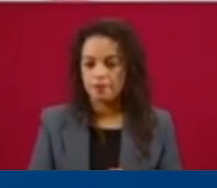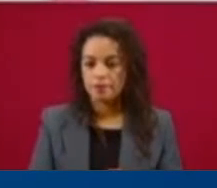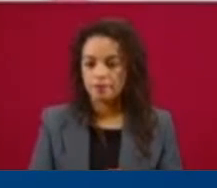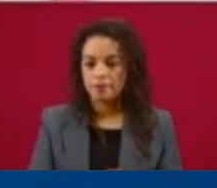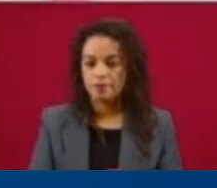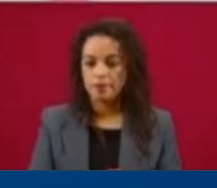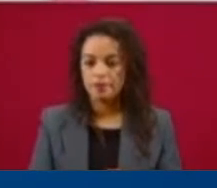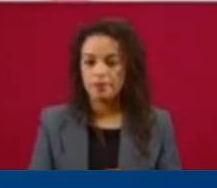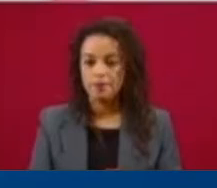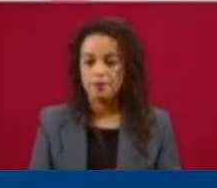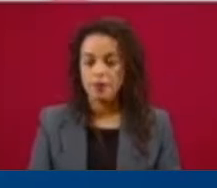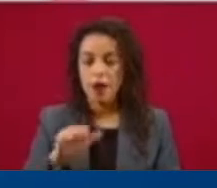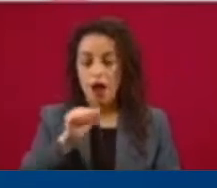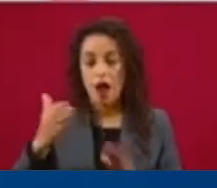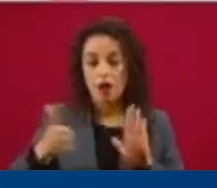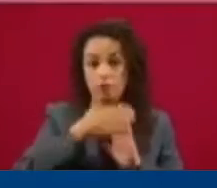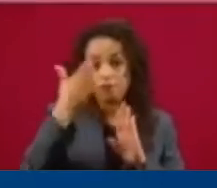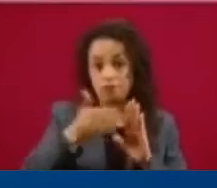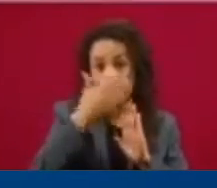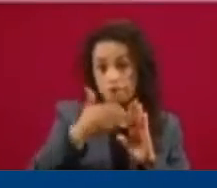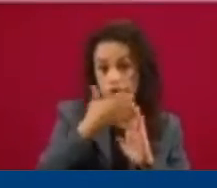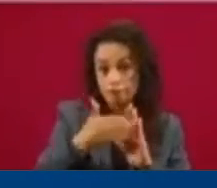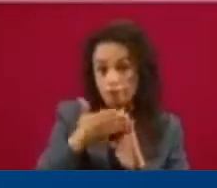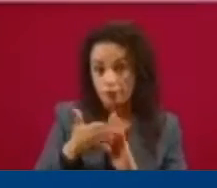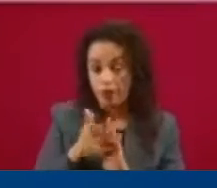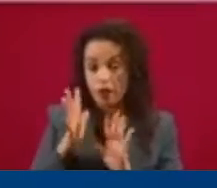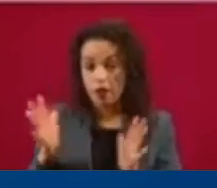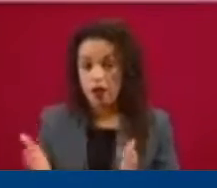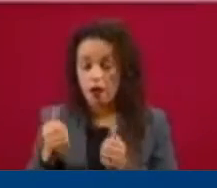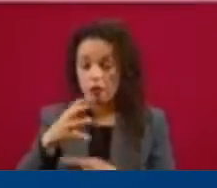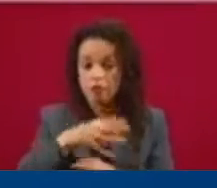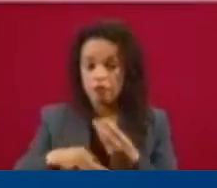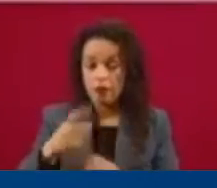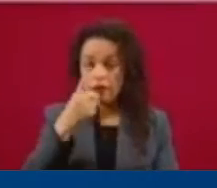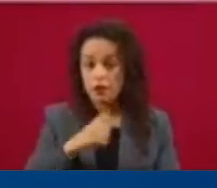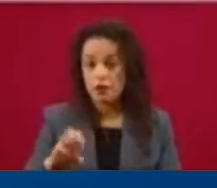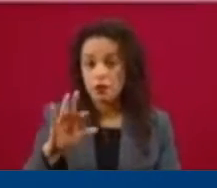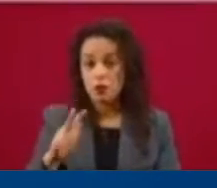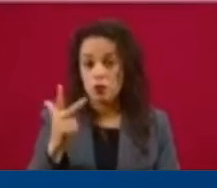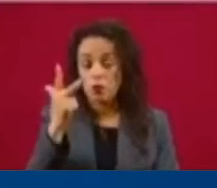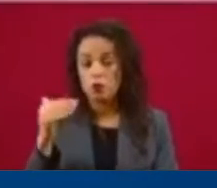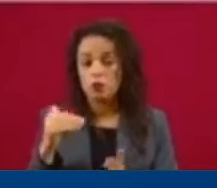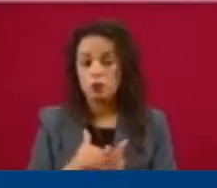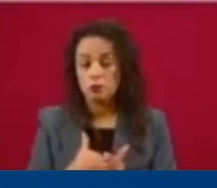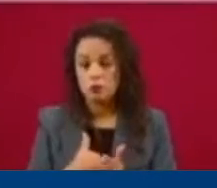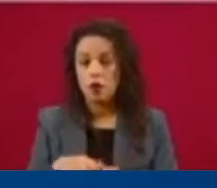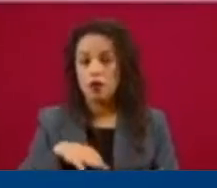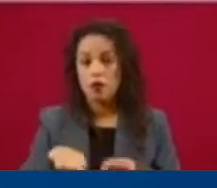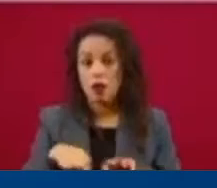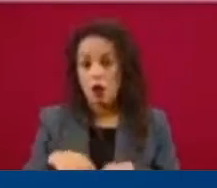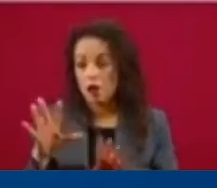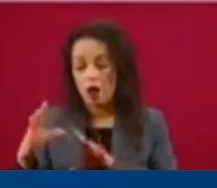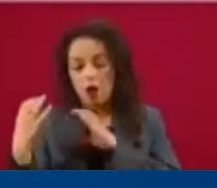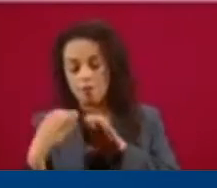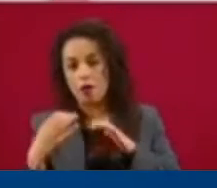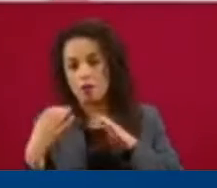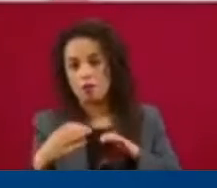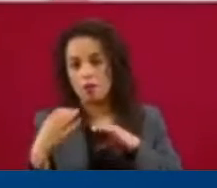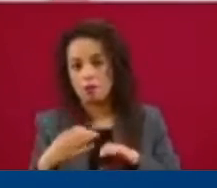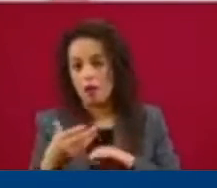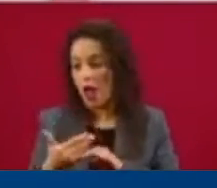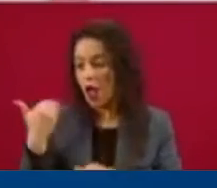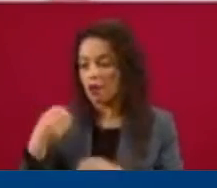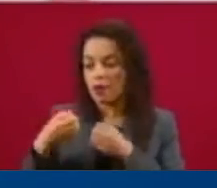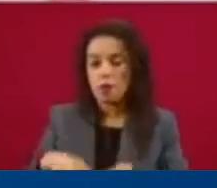análisis fuera de este terreno y la falta de importancia que se le da al tema sanitario y económico es alarmante una falta de importancia que no